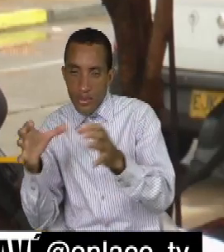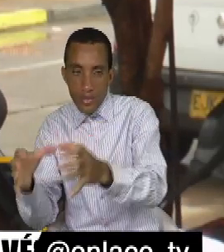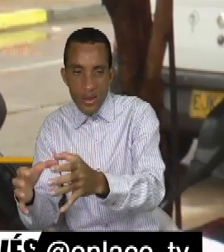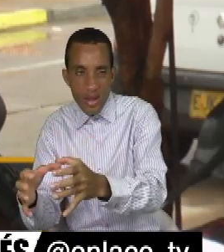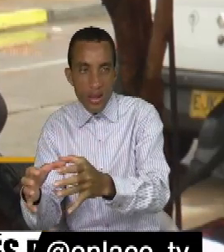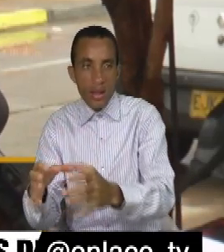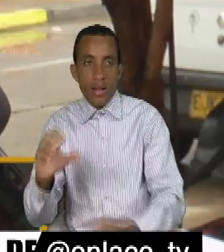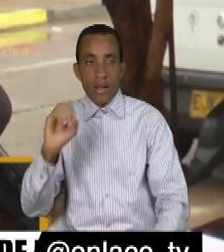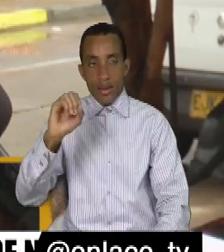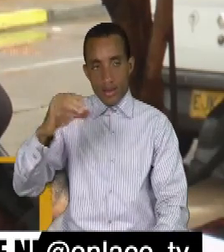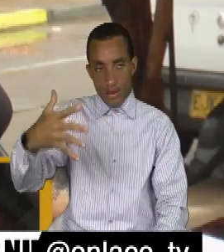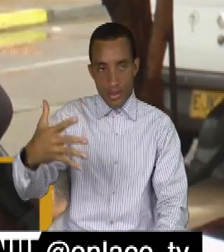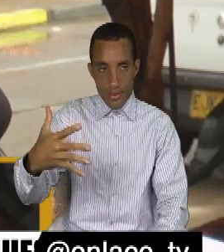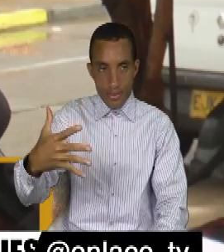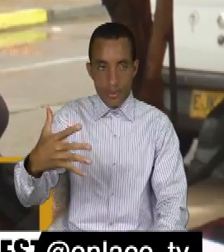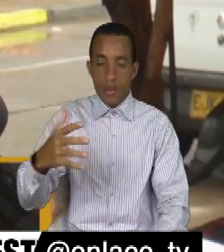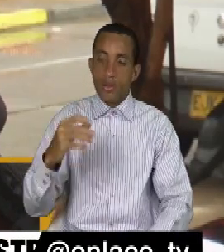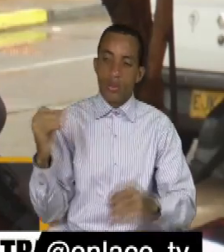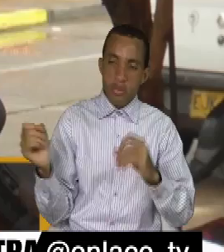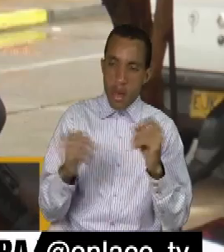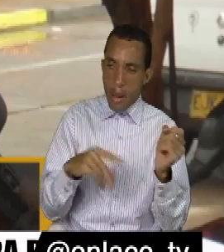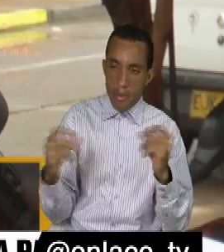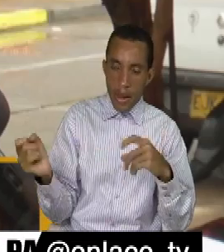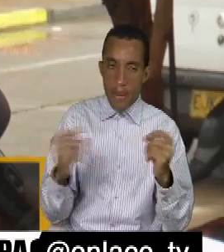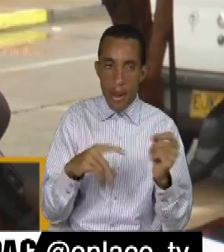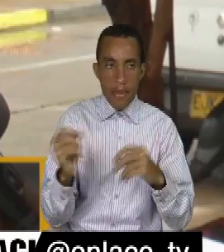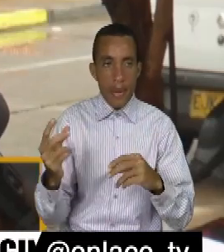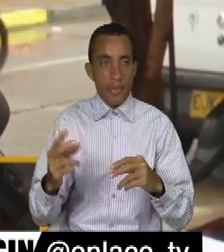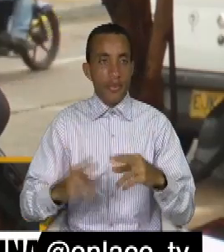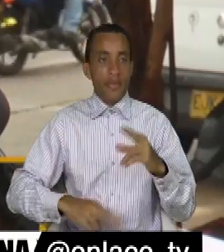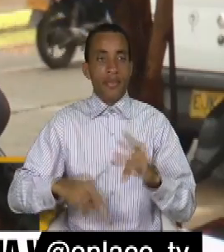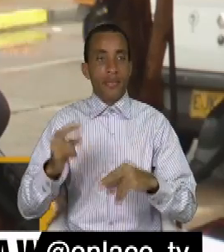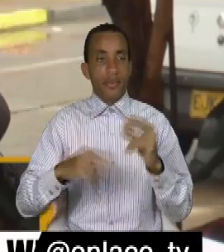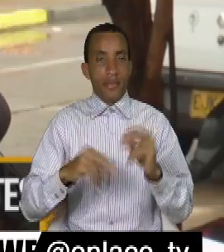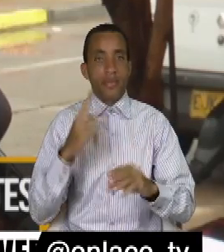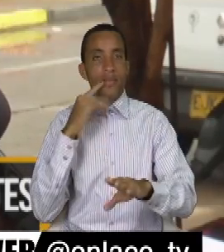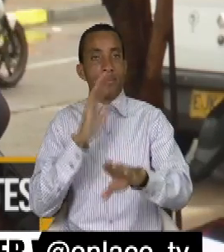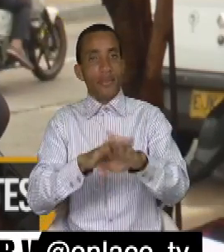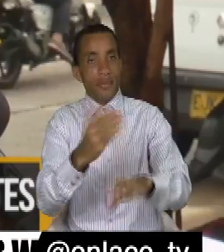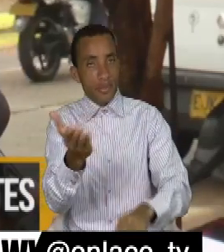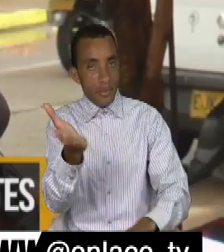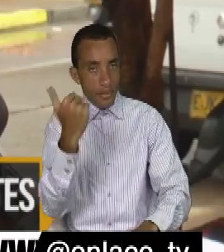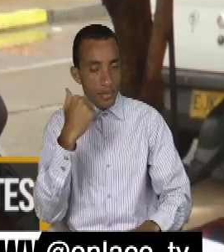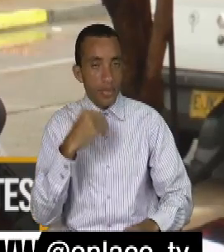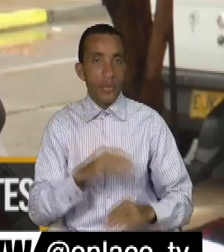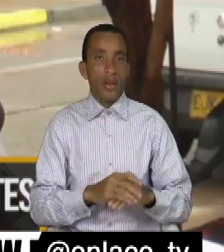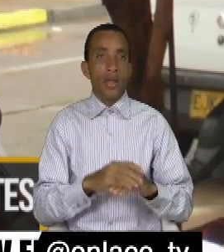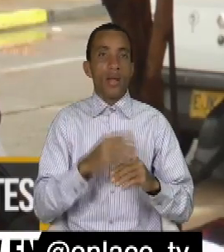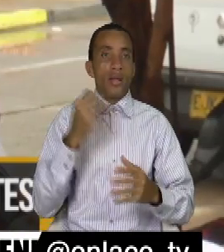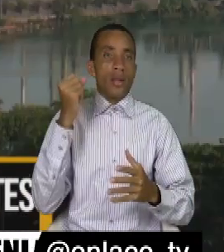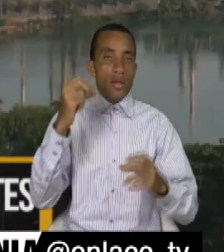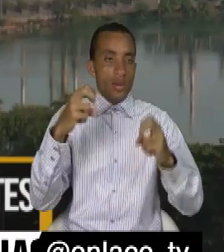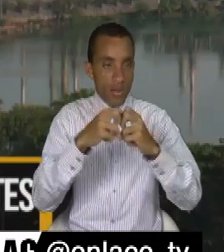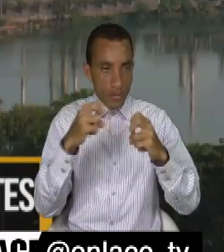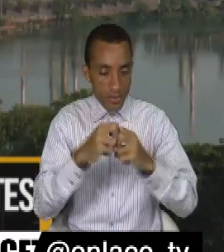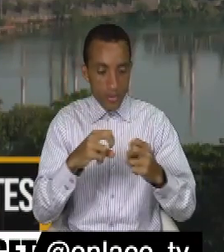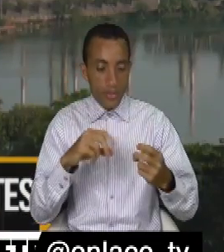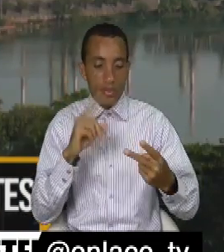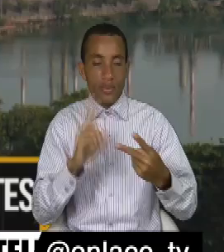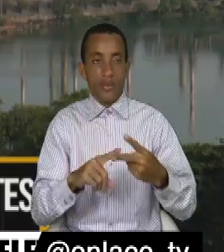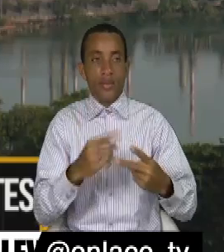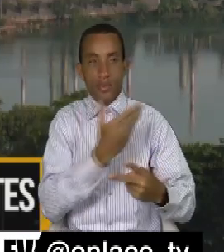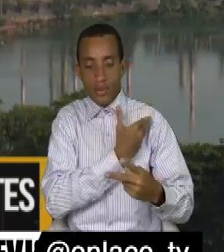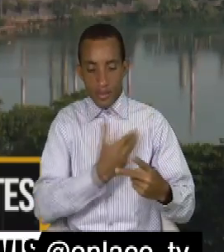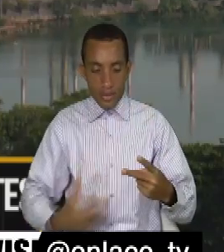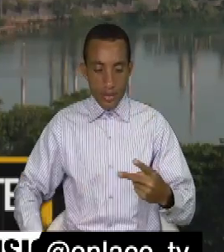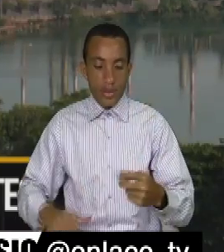refinería de Barranca Bermeja, donde citamos al ministro de Minas y Energía, al presidente de Ecopetrol, al presidente de la ANH, al